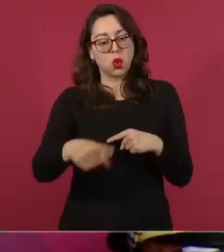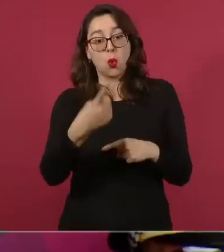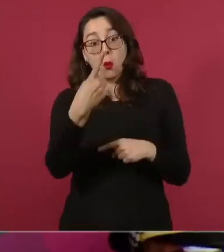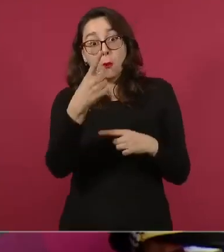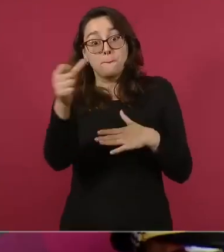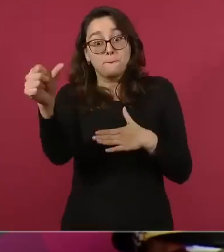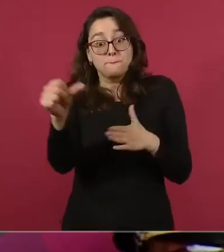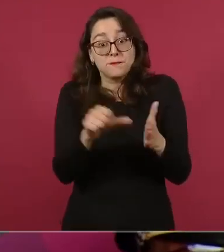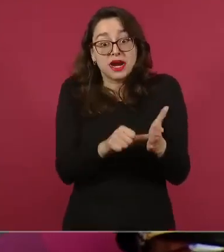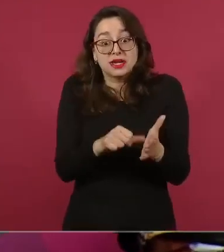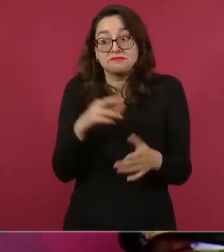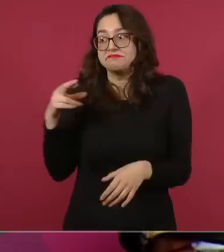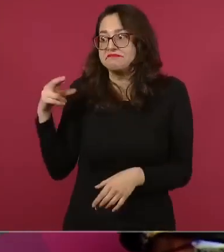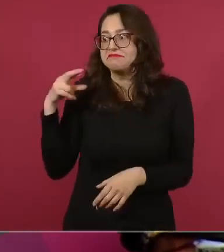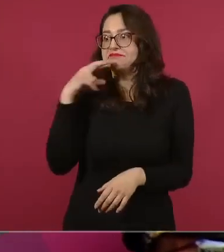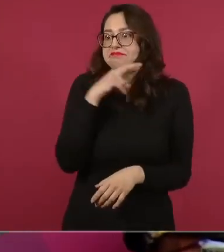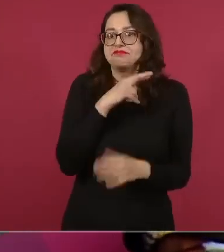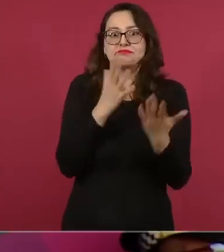extraordinarios.